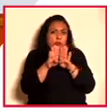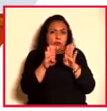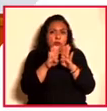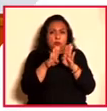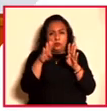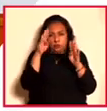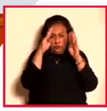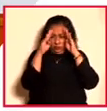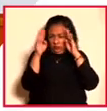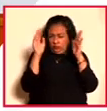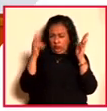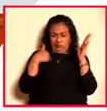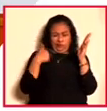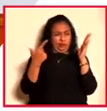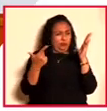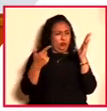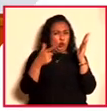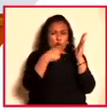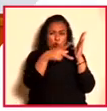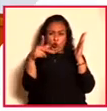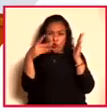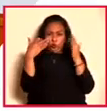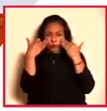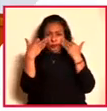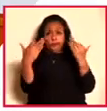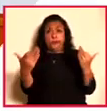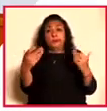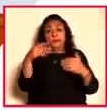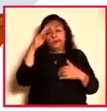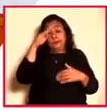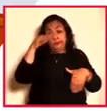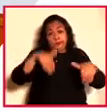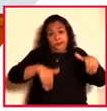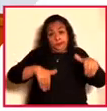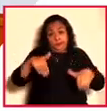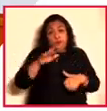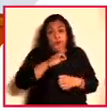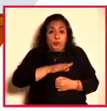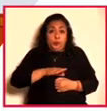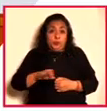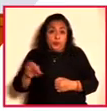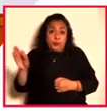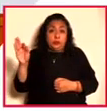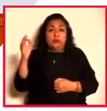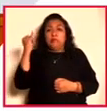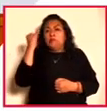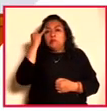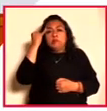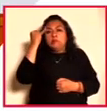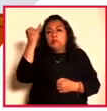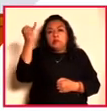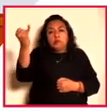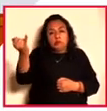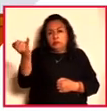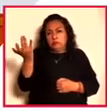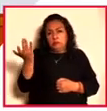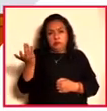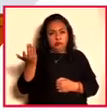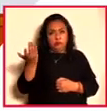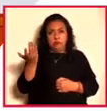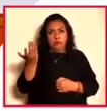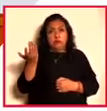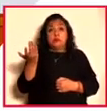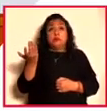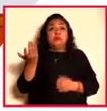que el teatro te da la ocasión de imaginar que las